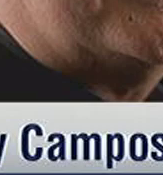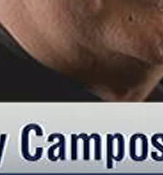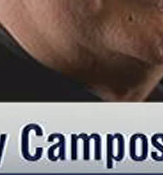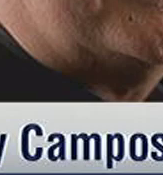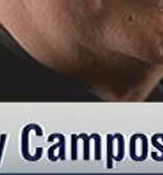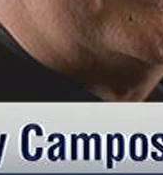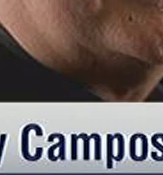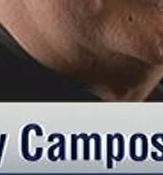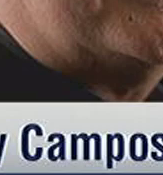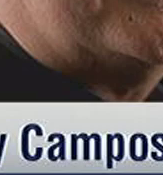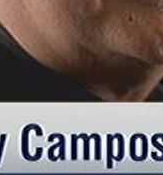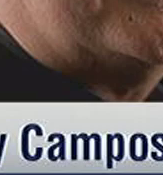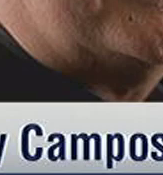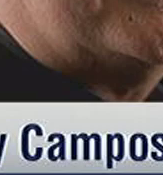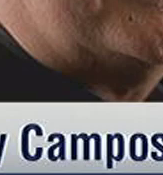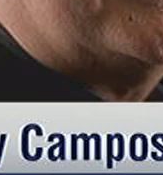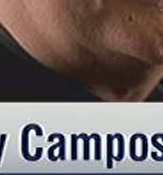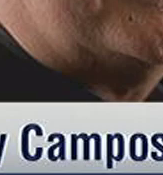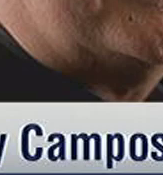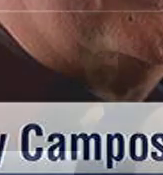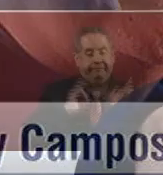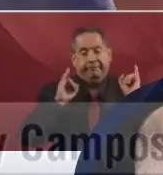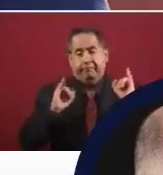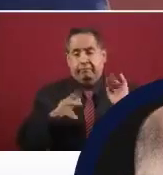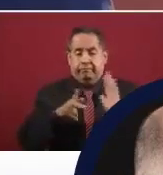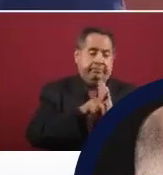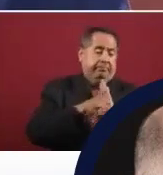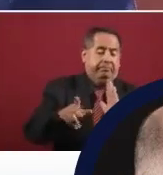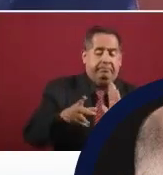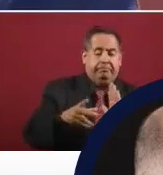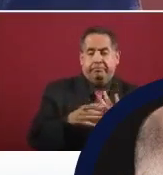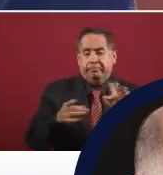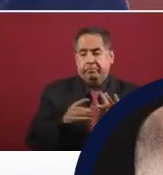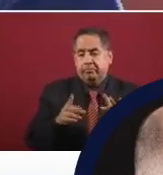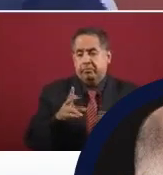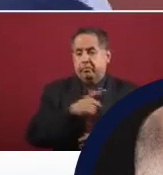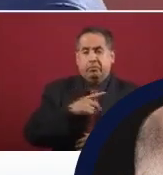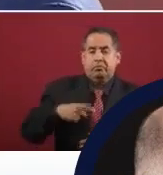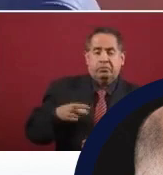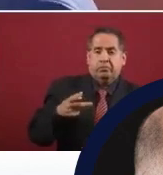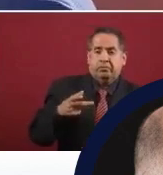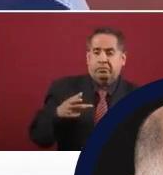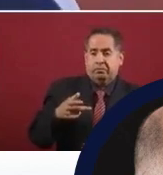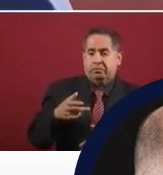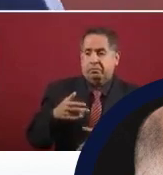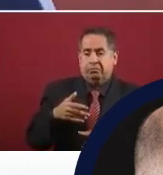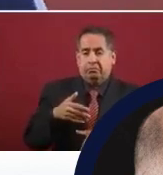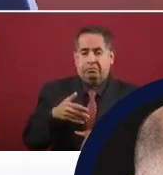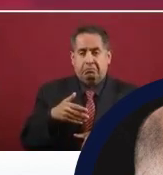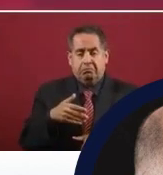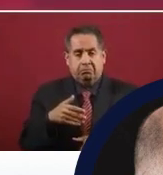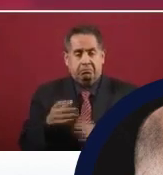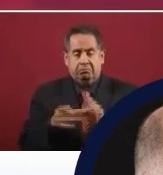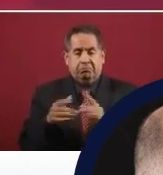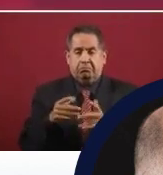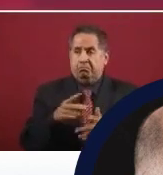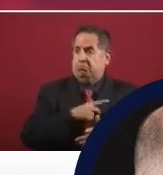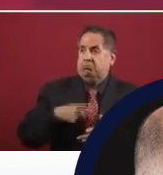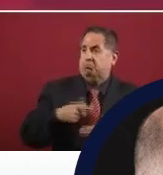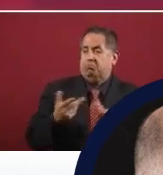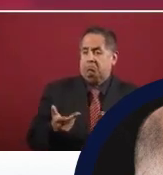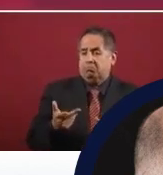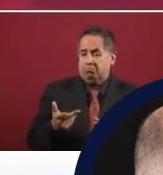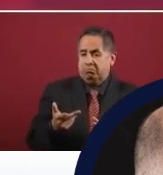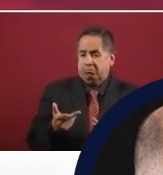le da, y además, como bien dicen las redes sociales, el contenido, los medios tradicionales siguen siendo,